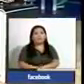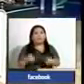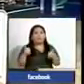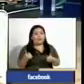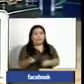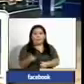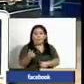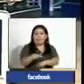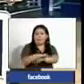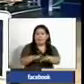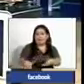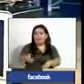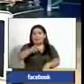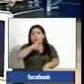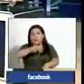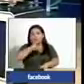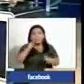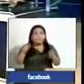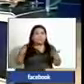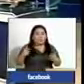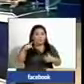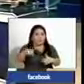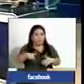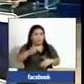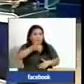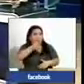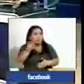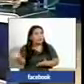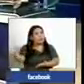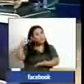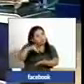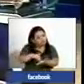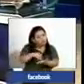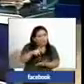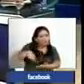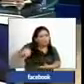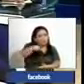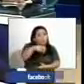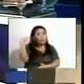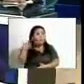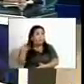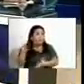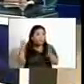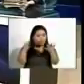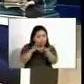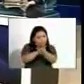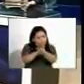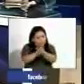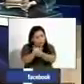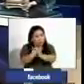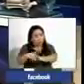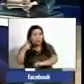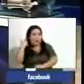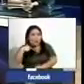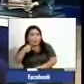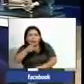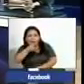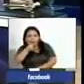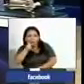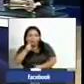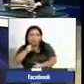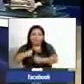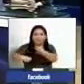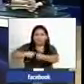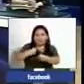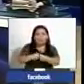Estamos llegando al final de esta entrega de Noticiero Hechos, pero finalizamos reiterándole, por favor, el lavado de manos, como decía Carlos, y también tomar